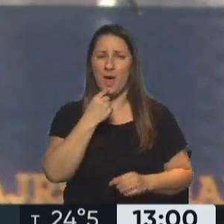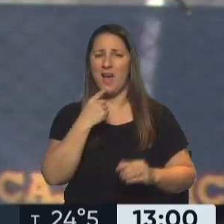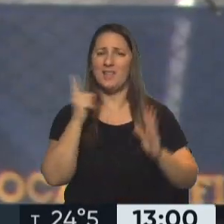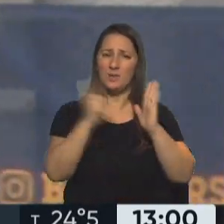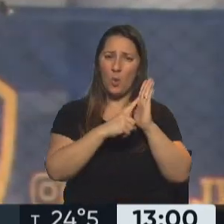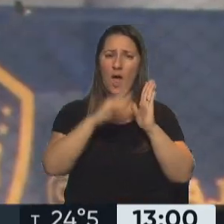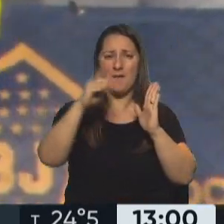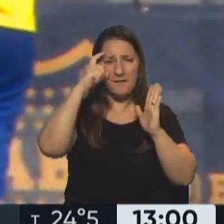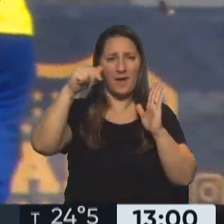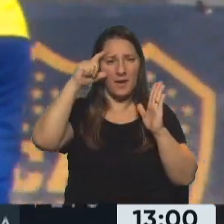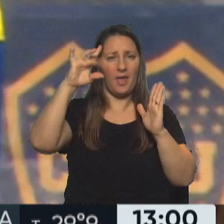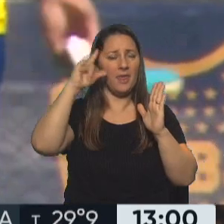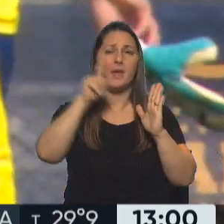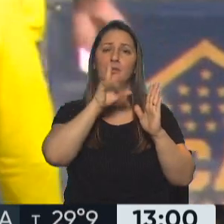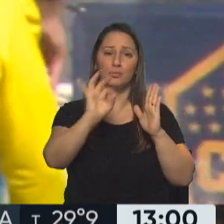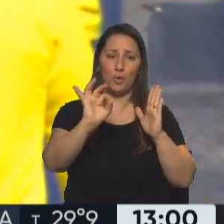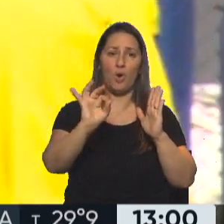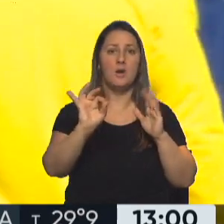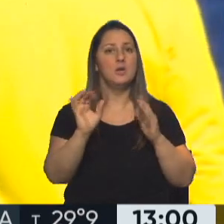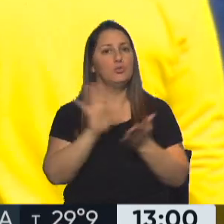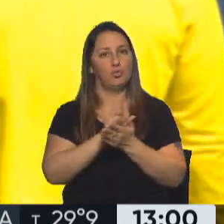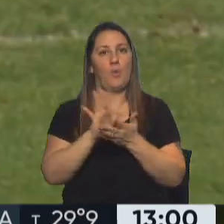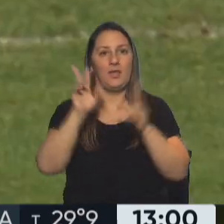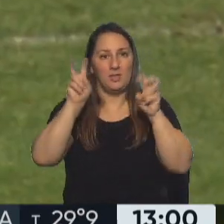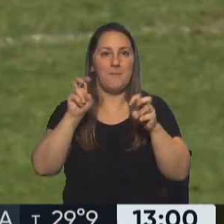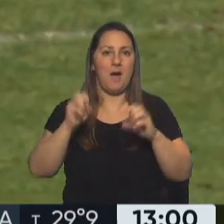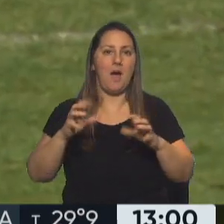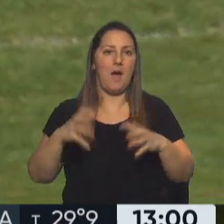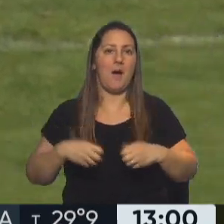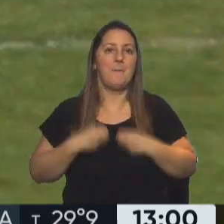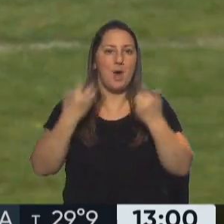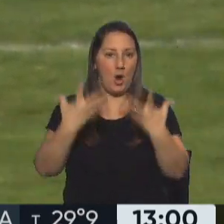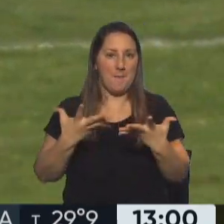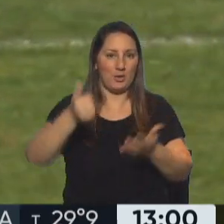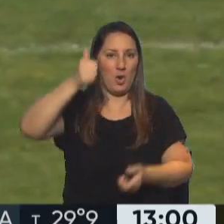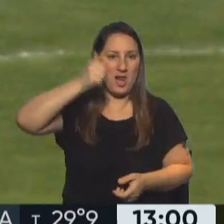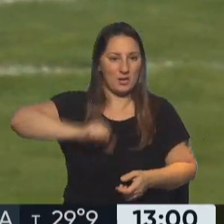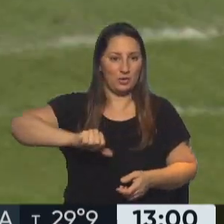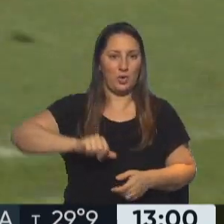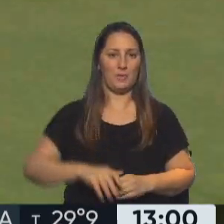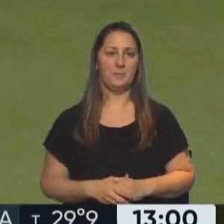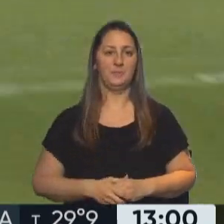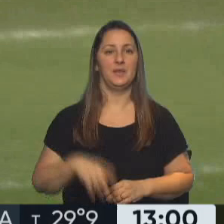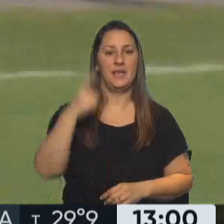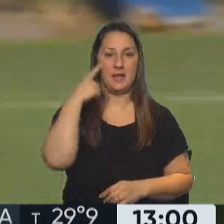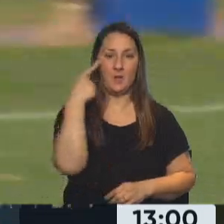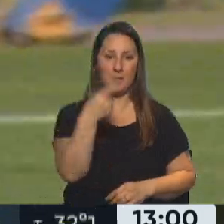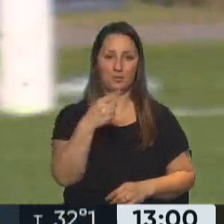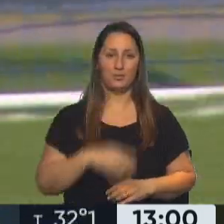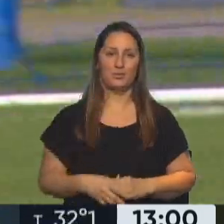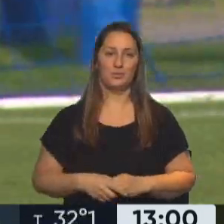teniendo en cuenta que estuvo entre alfileres respecto de la recuperación psicológico Mira acá estamos observando